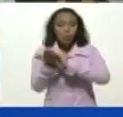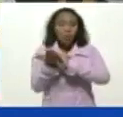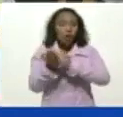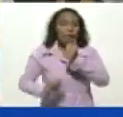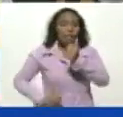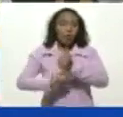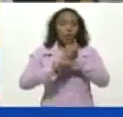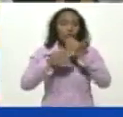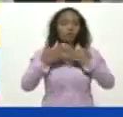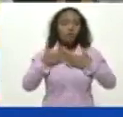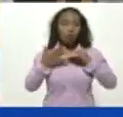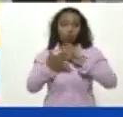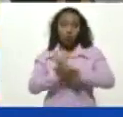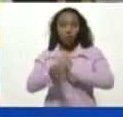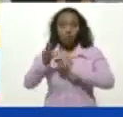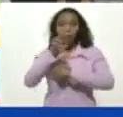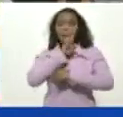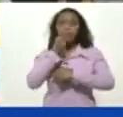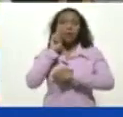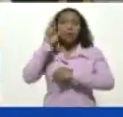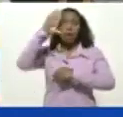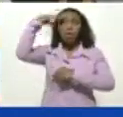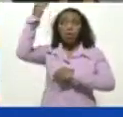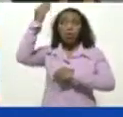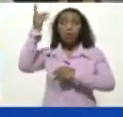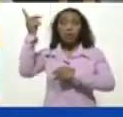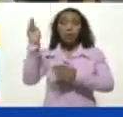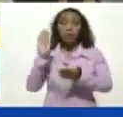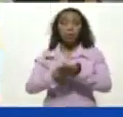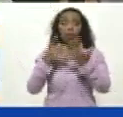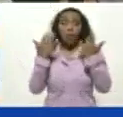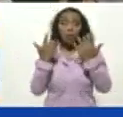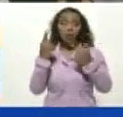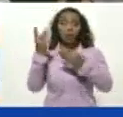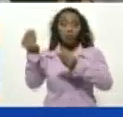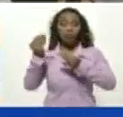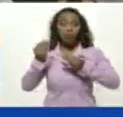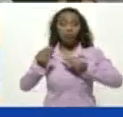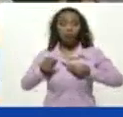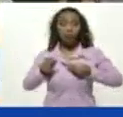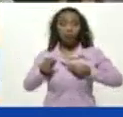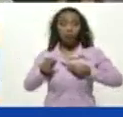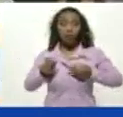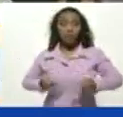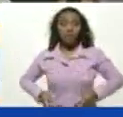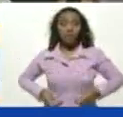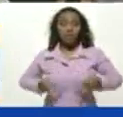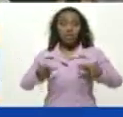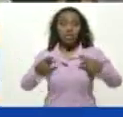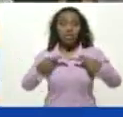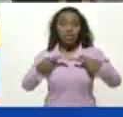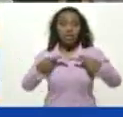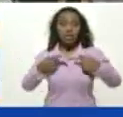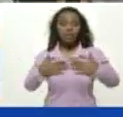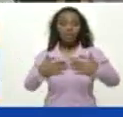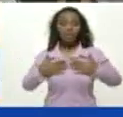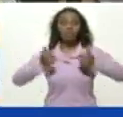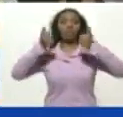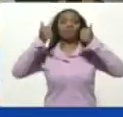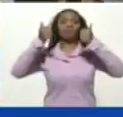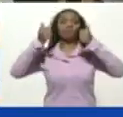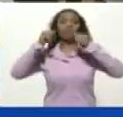Dios, puso su mano. Y nos dio vida, nos salvó